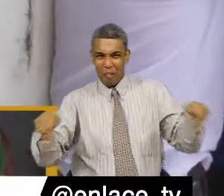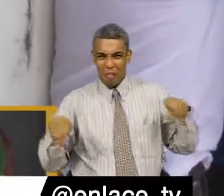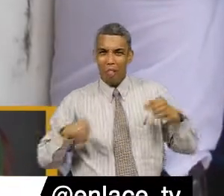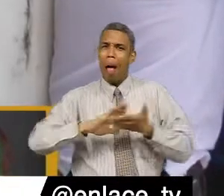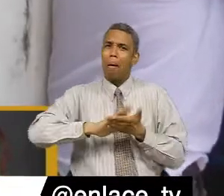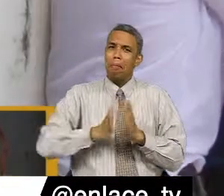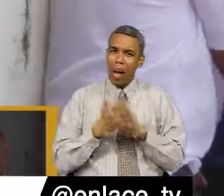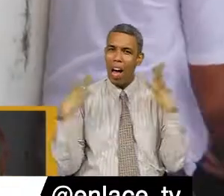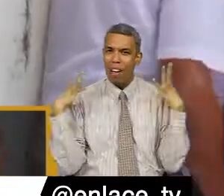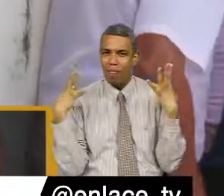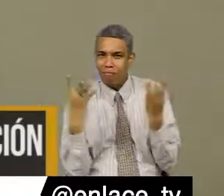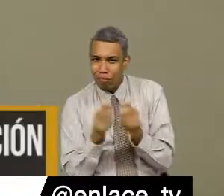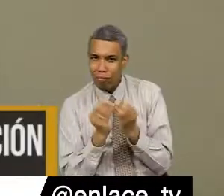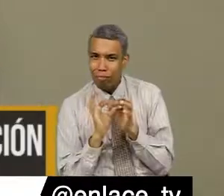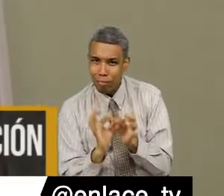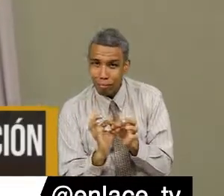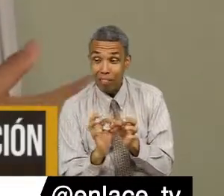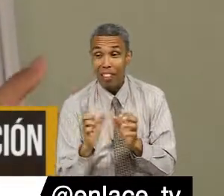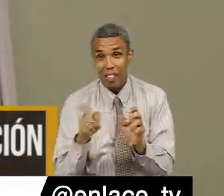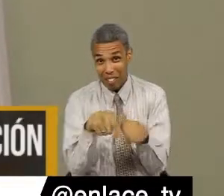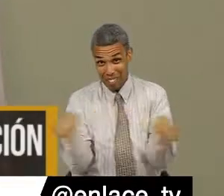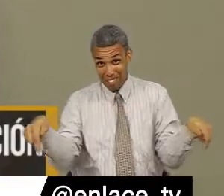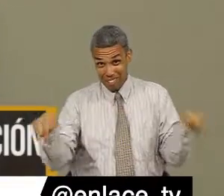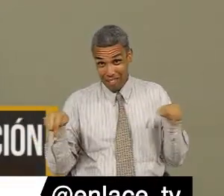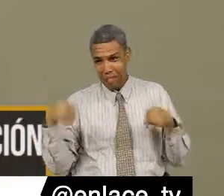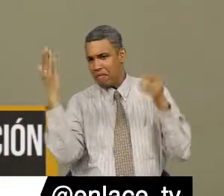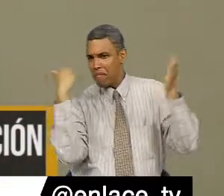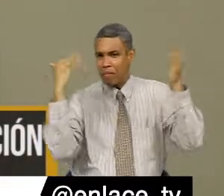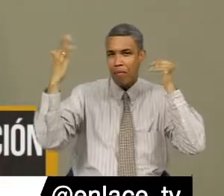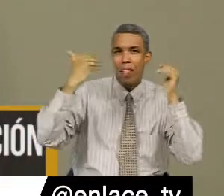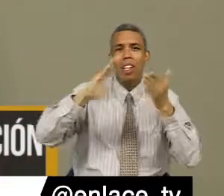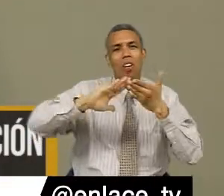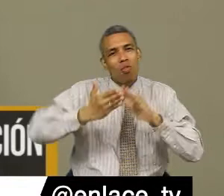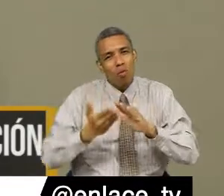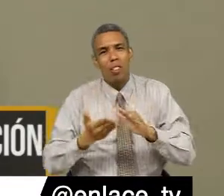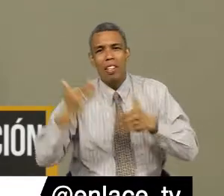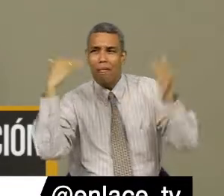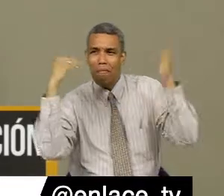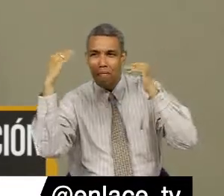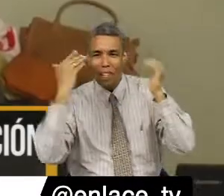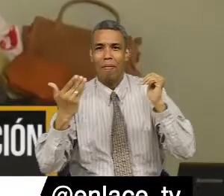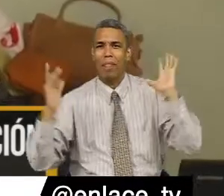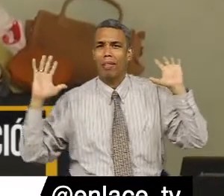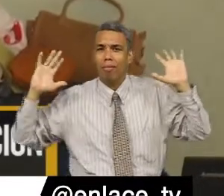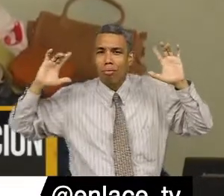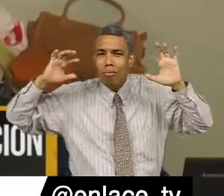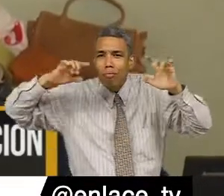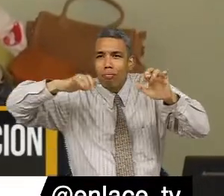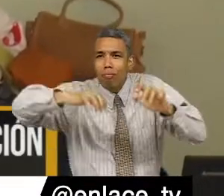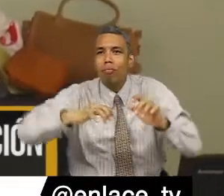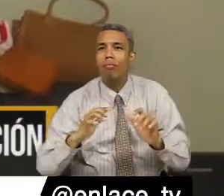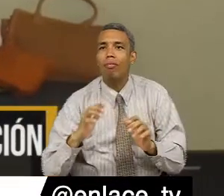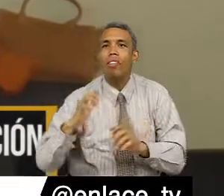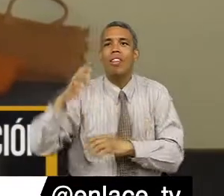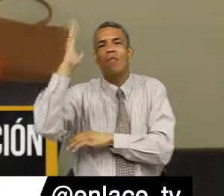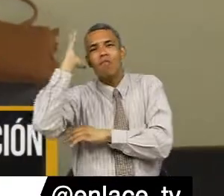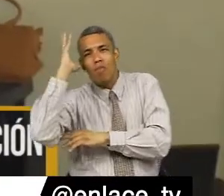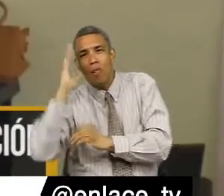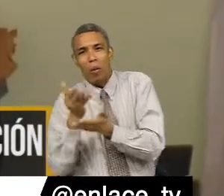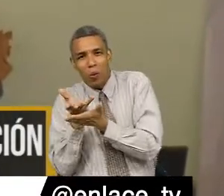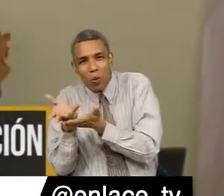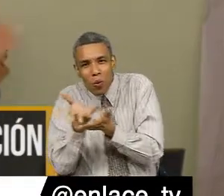la comunidad a las informaciones que dan por hecho a socializar y también a la vez a dar enseñanza